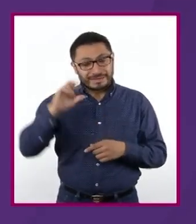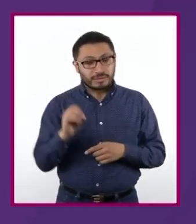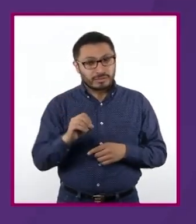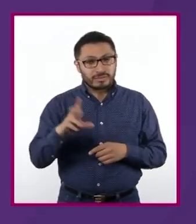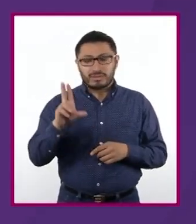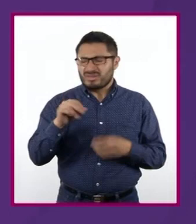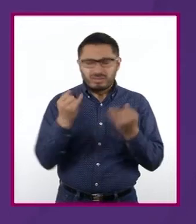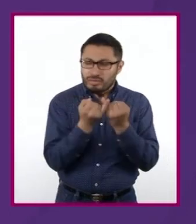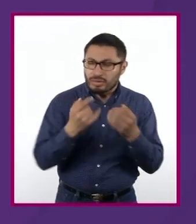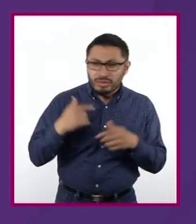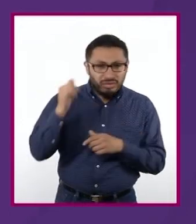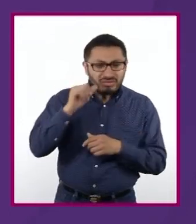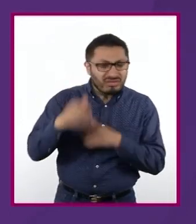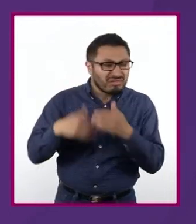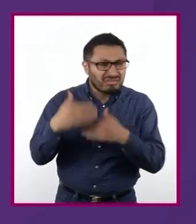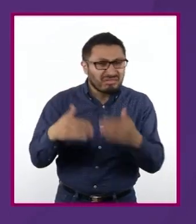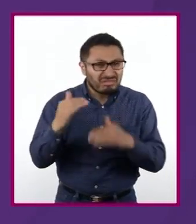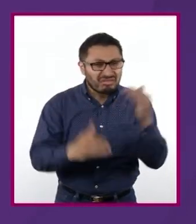desigualdad de siempre?